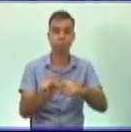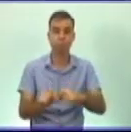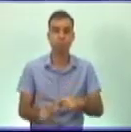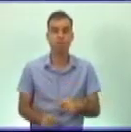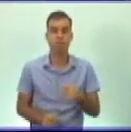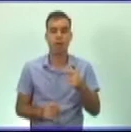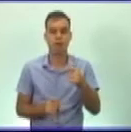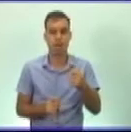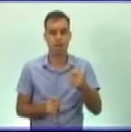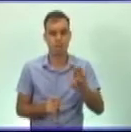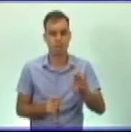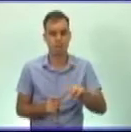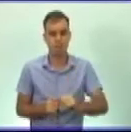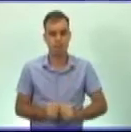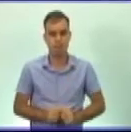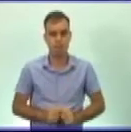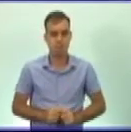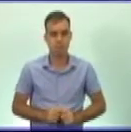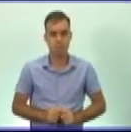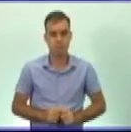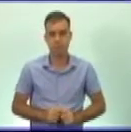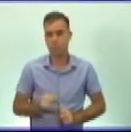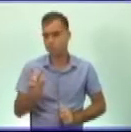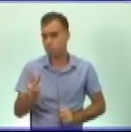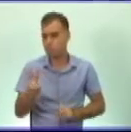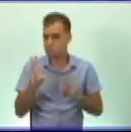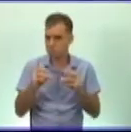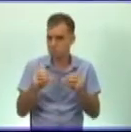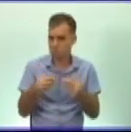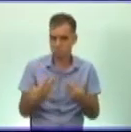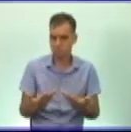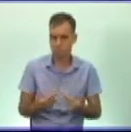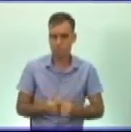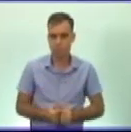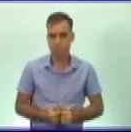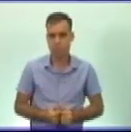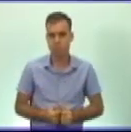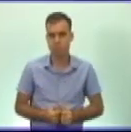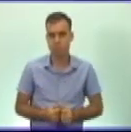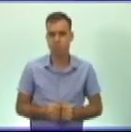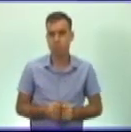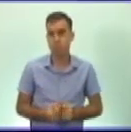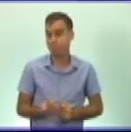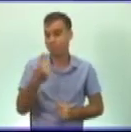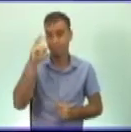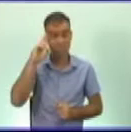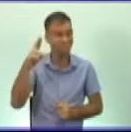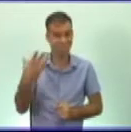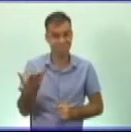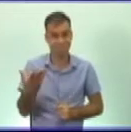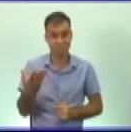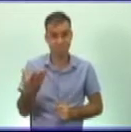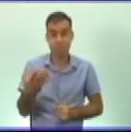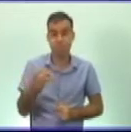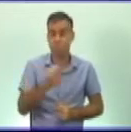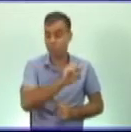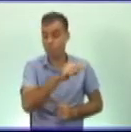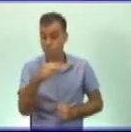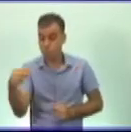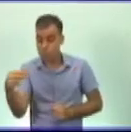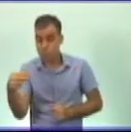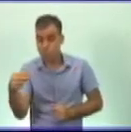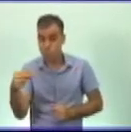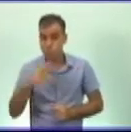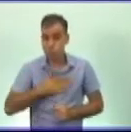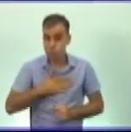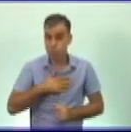Vamos a ver entonces, vamos a hallar el volumen. ¿Qué necesitamos para hallar el volumen? Primero recordar que la fórmula de volumen